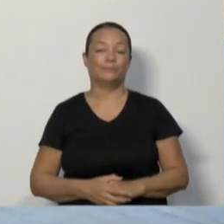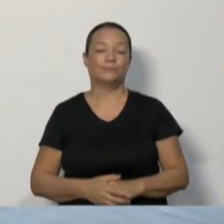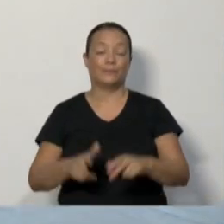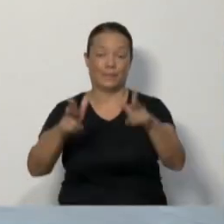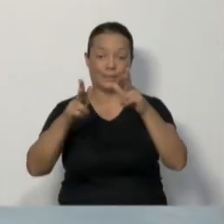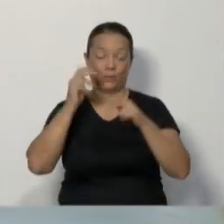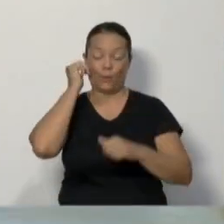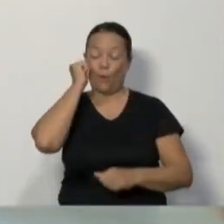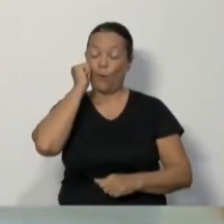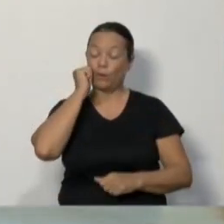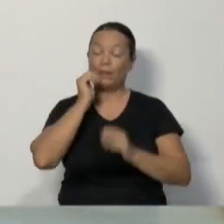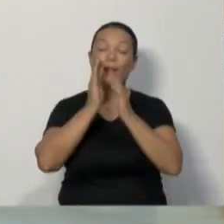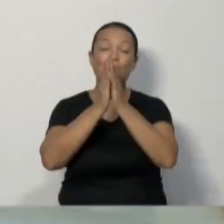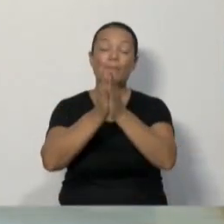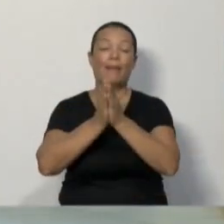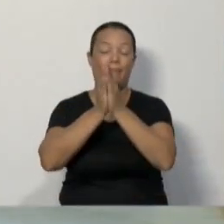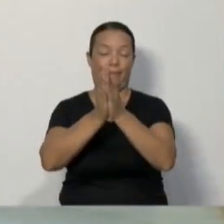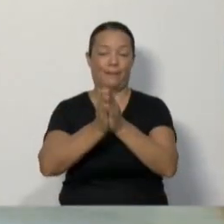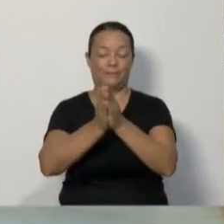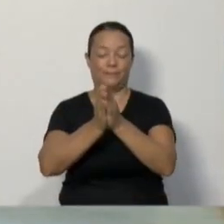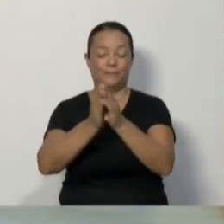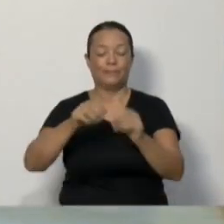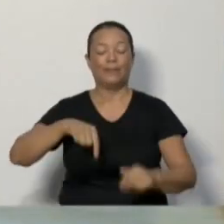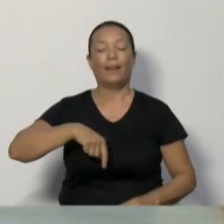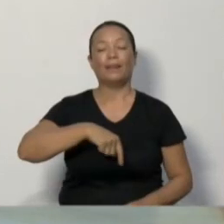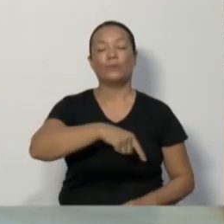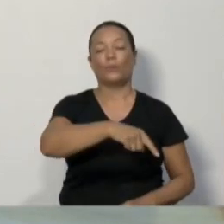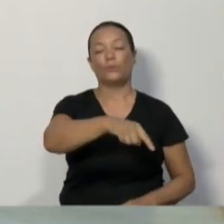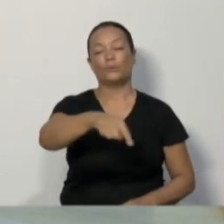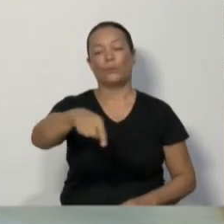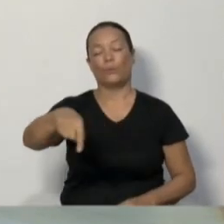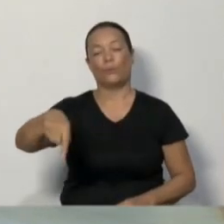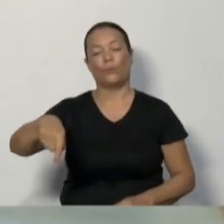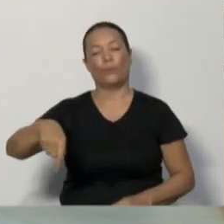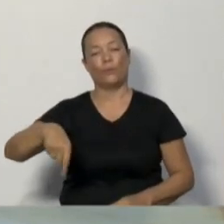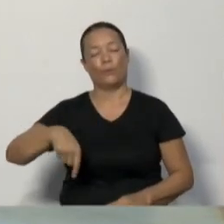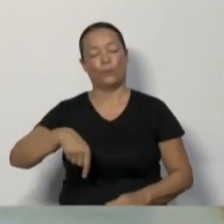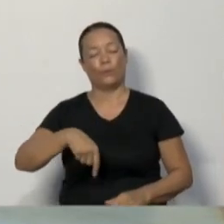nosotros. Señor, ten piedad de